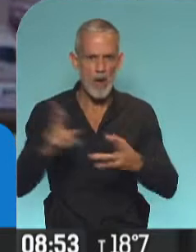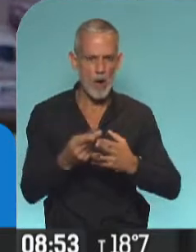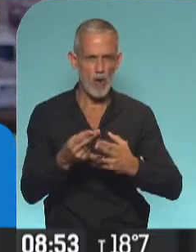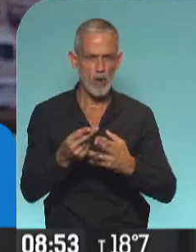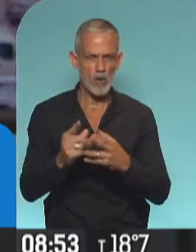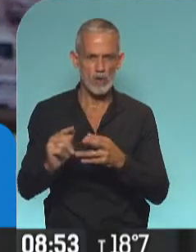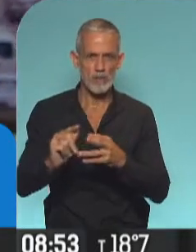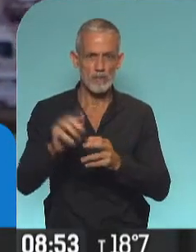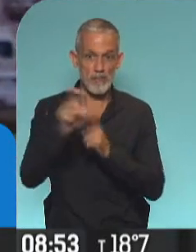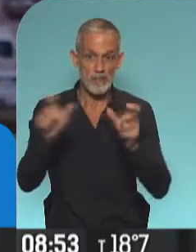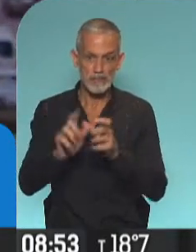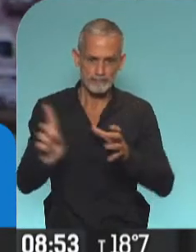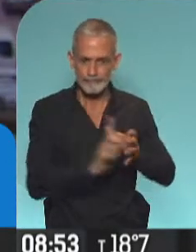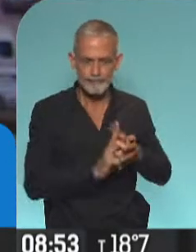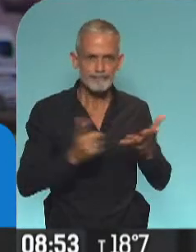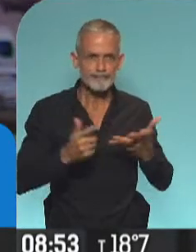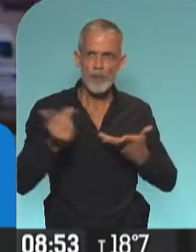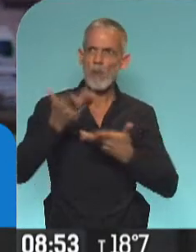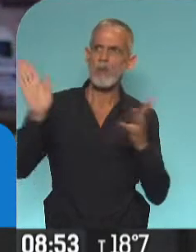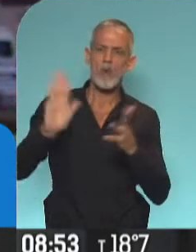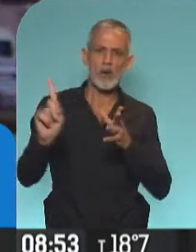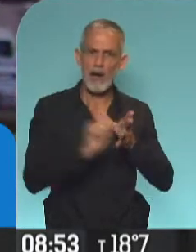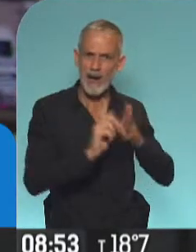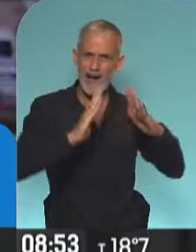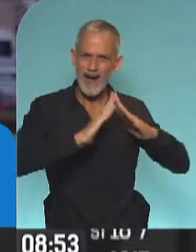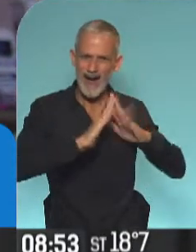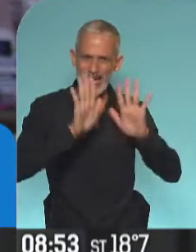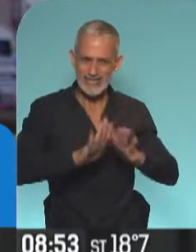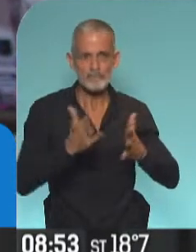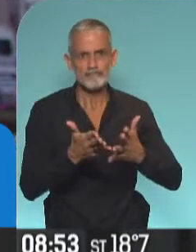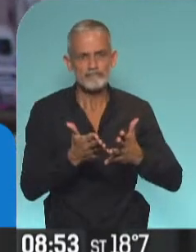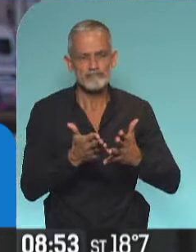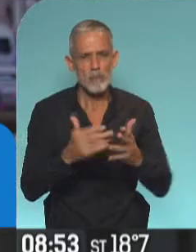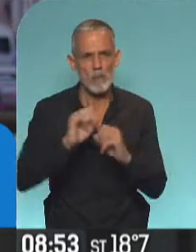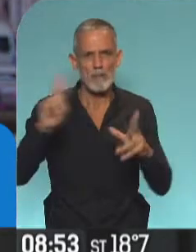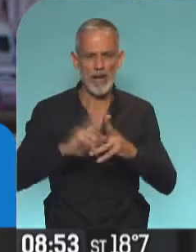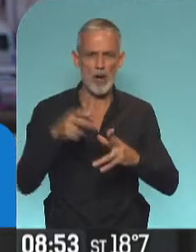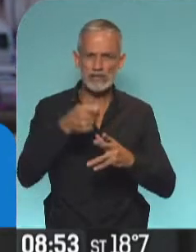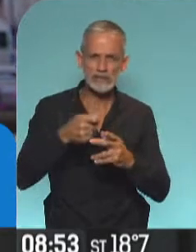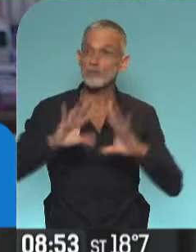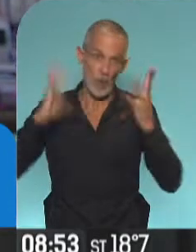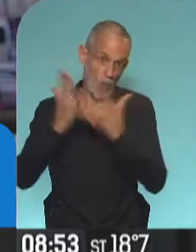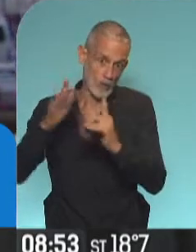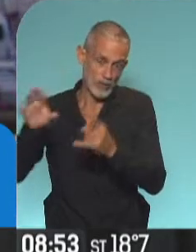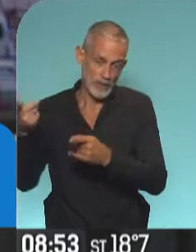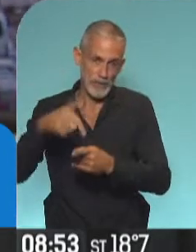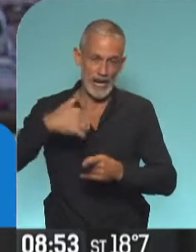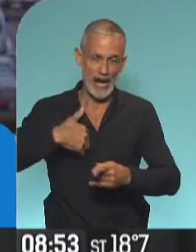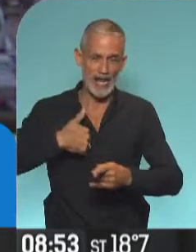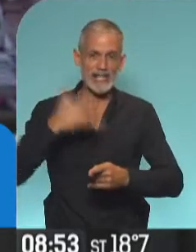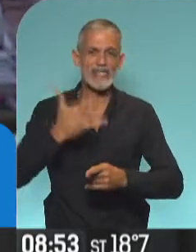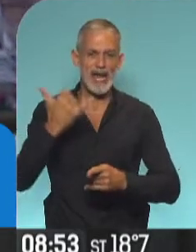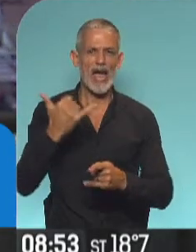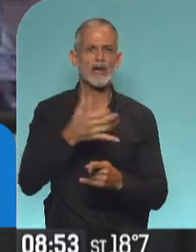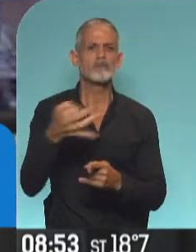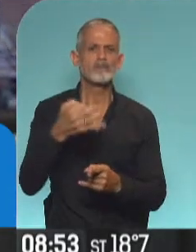repliegue de la vida pública a la vida privada, ha generado sin lugar a dudas en todo el mundo y en nuestro país ya tenemos esa